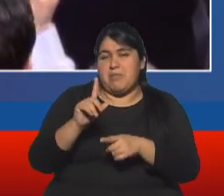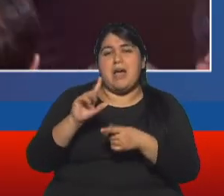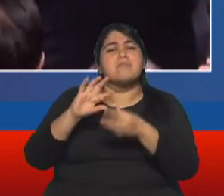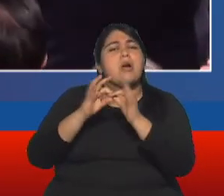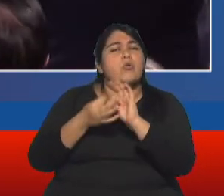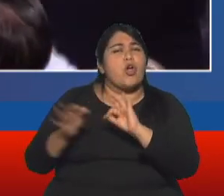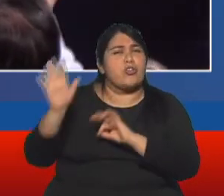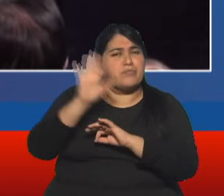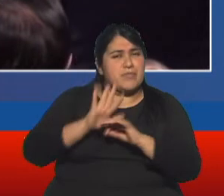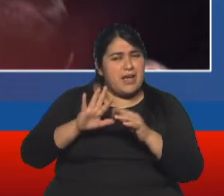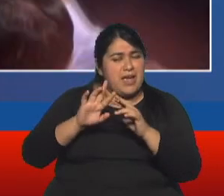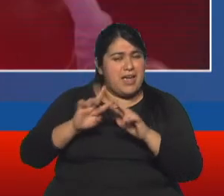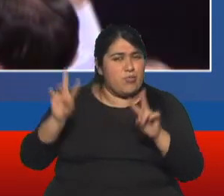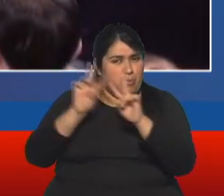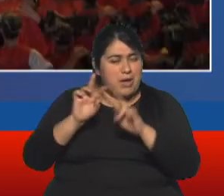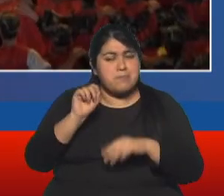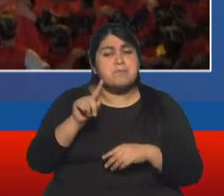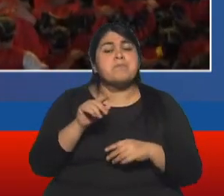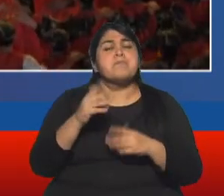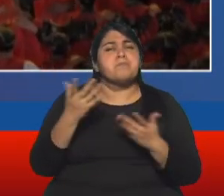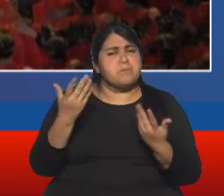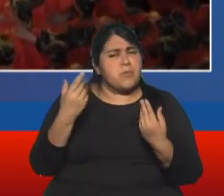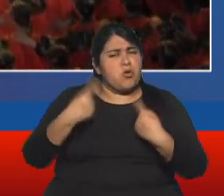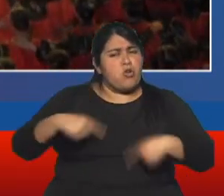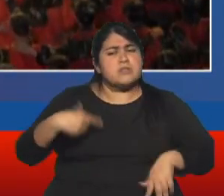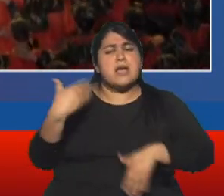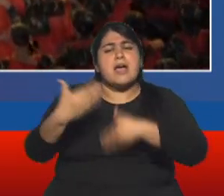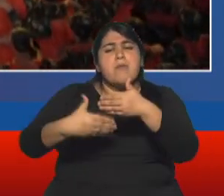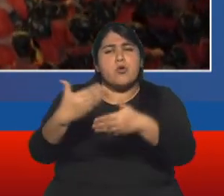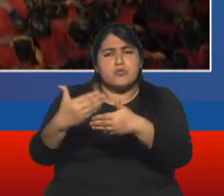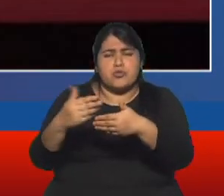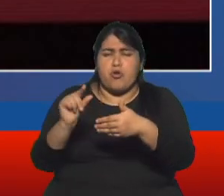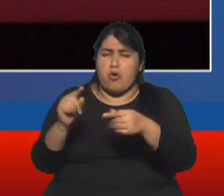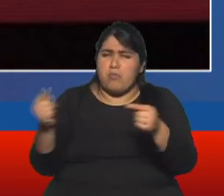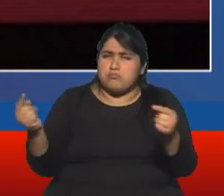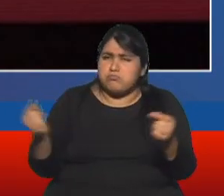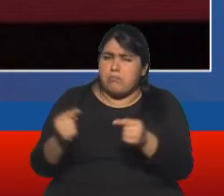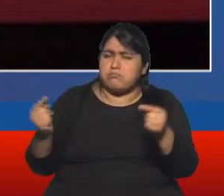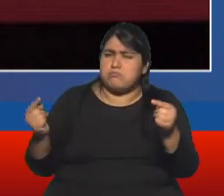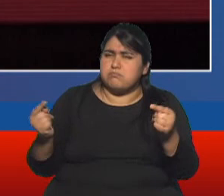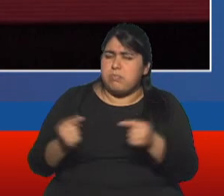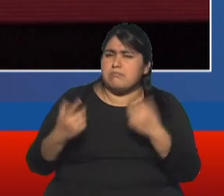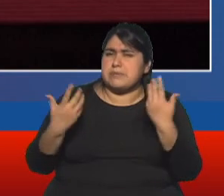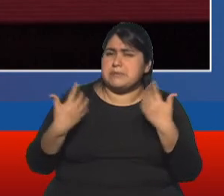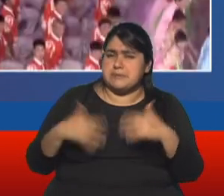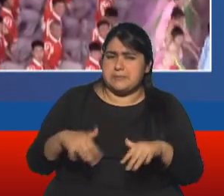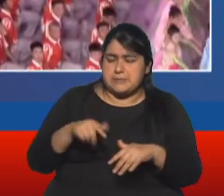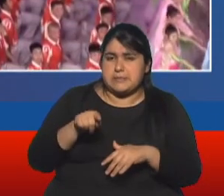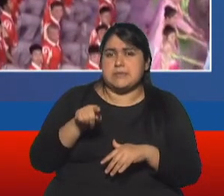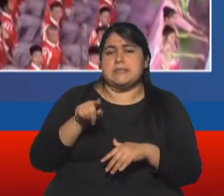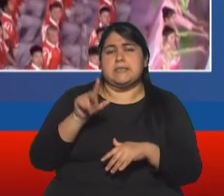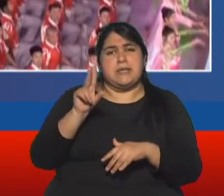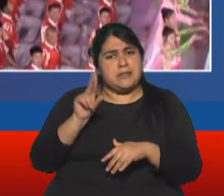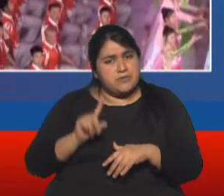Europea. Entonces, estamos viendo una evolución de un escenario de tensión con elementos de, diría,